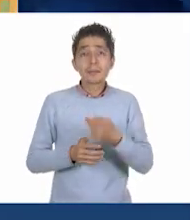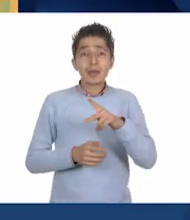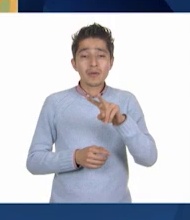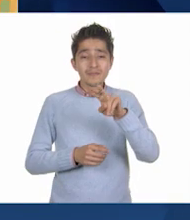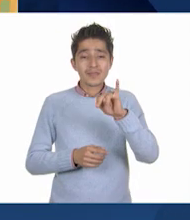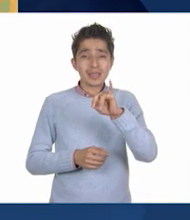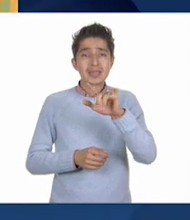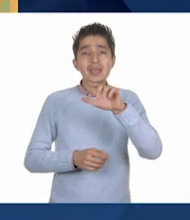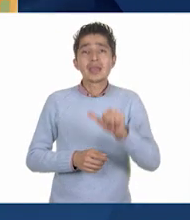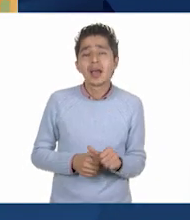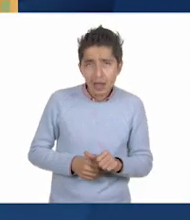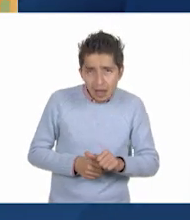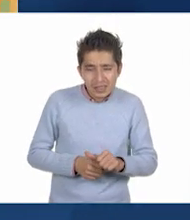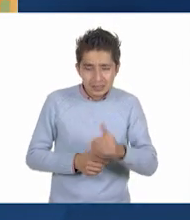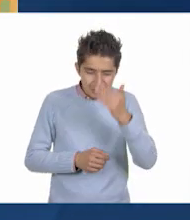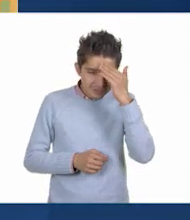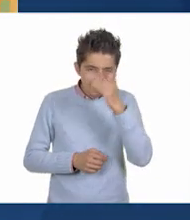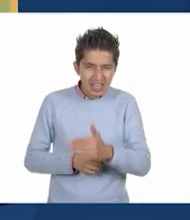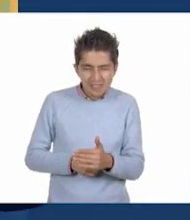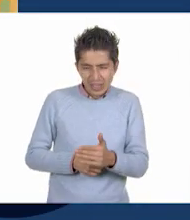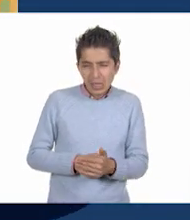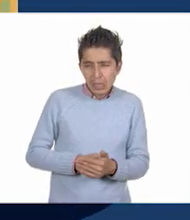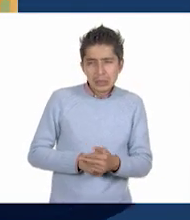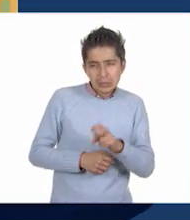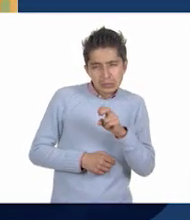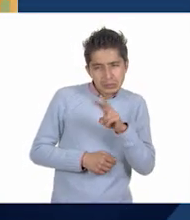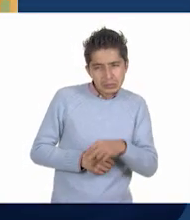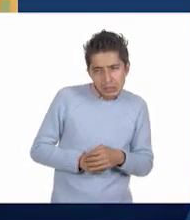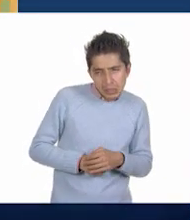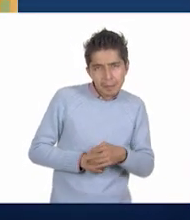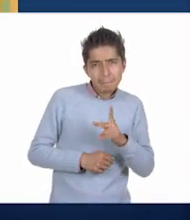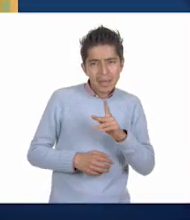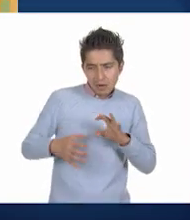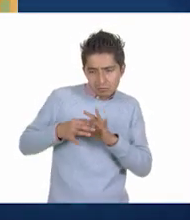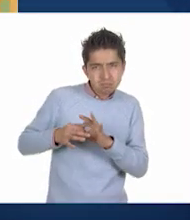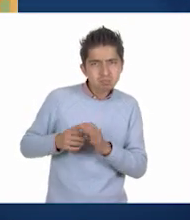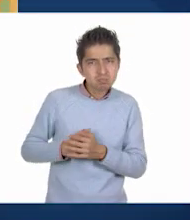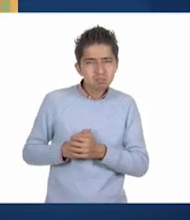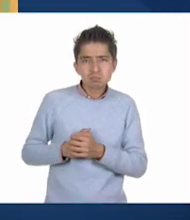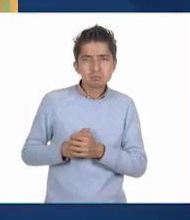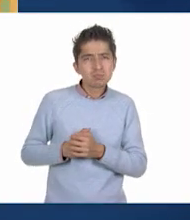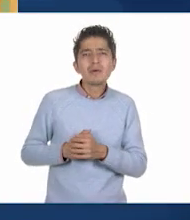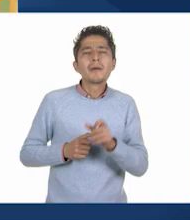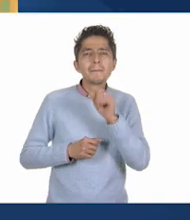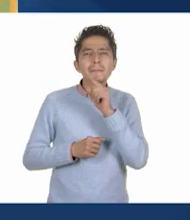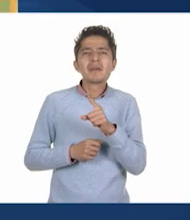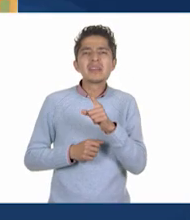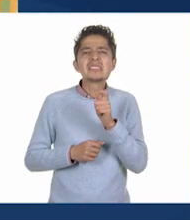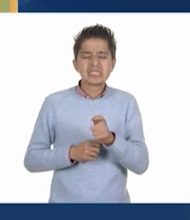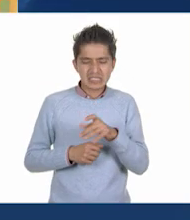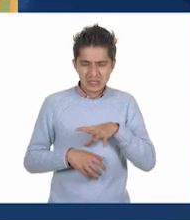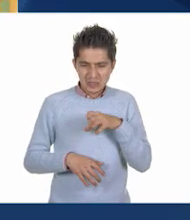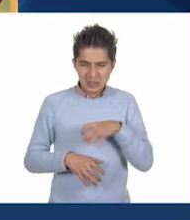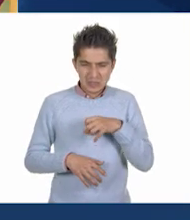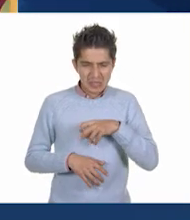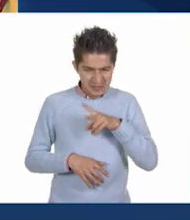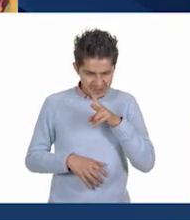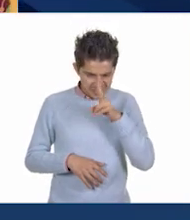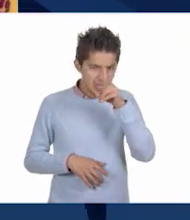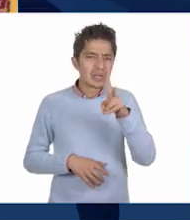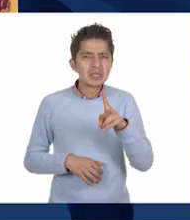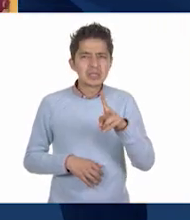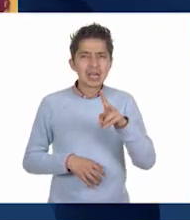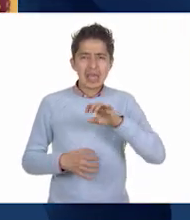Villa, porque sabe vencer, porque no es aliado, sino marido de la victoria, ha de pasar sobre